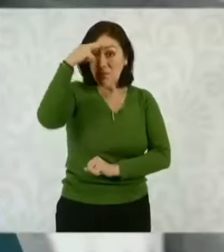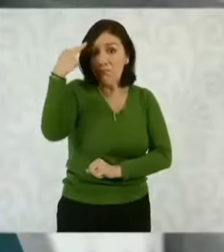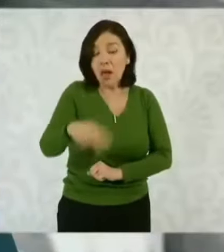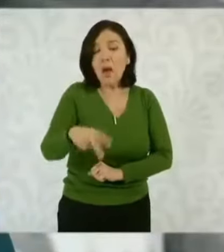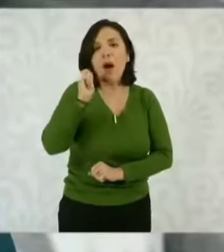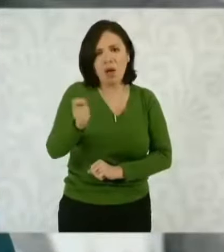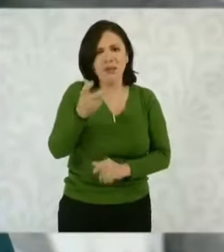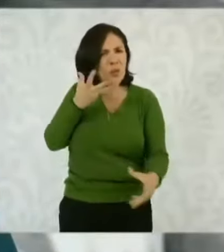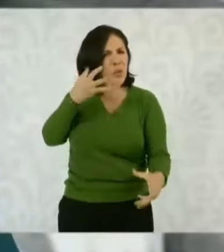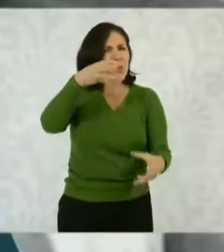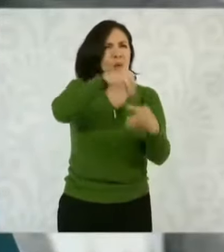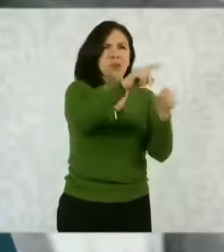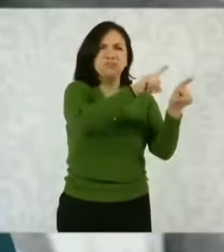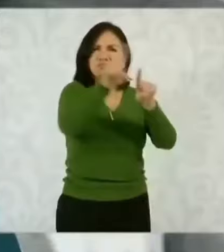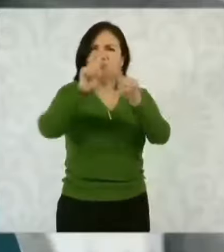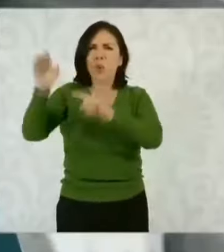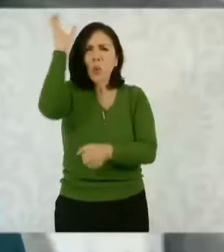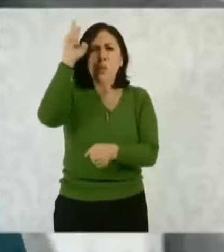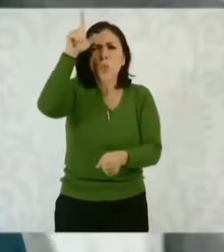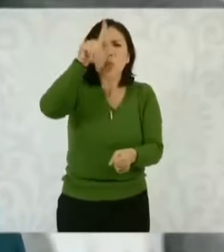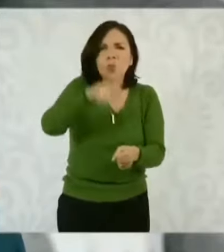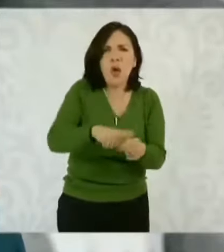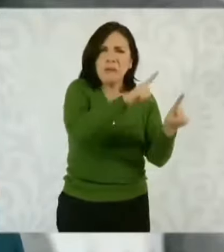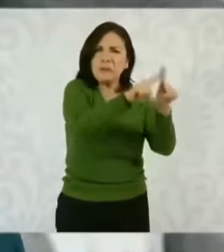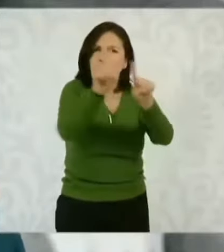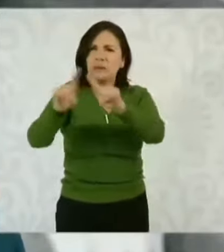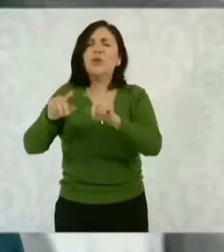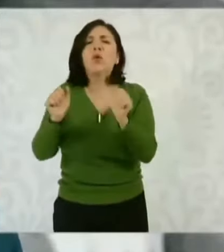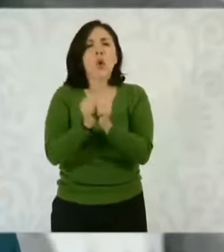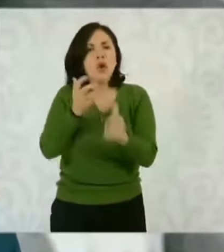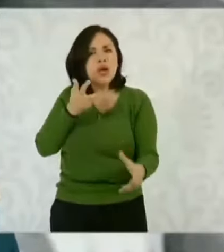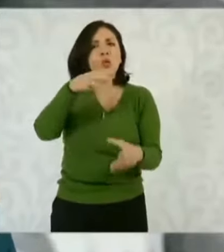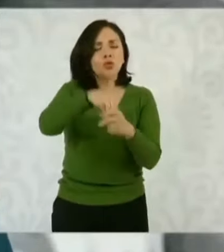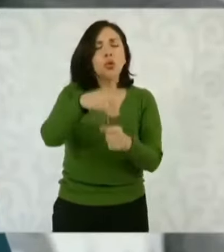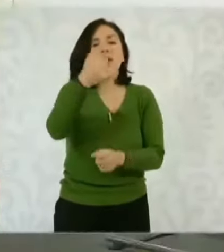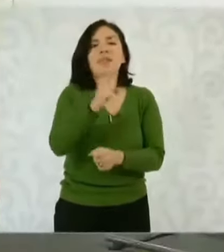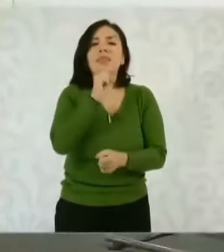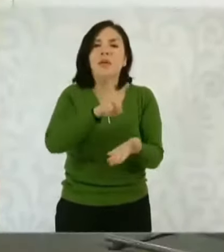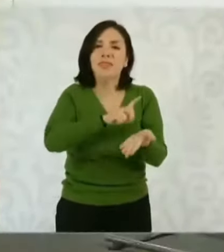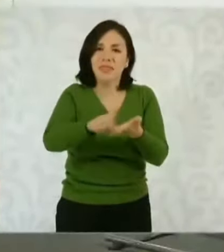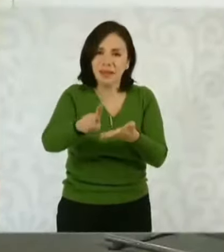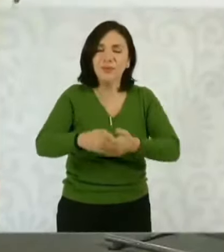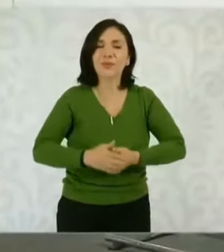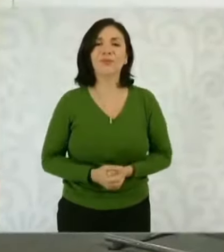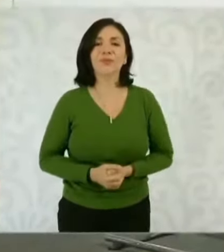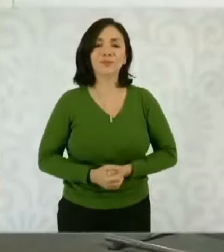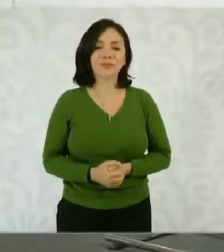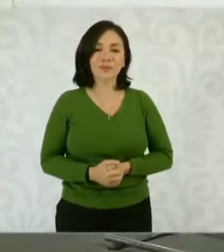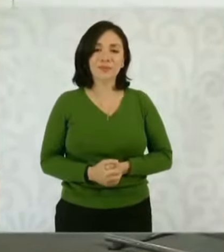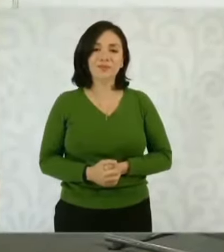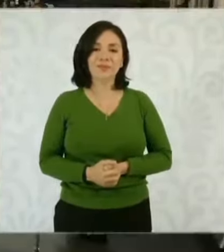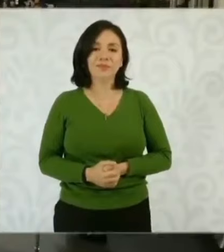es multicultural, pluricultural, de inclusión y de derechos. Pamparios.